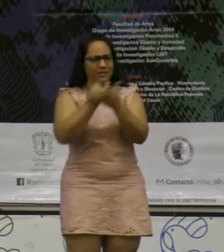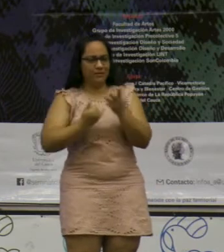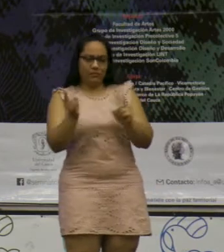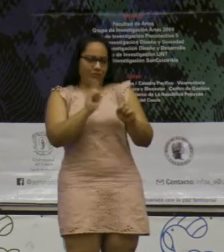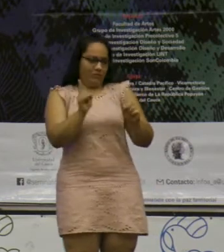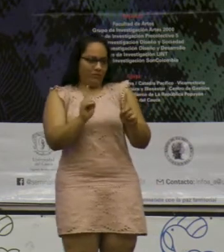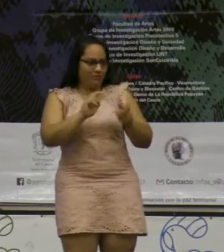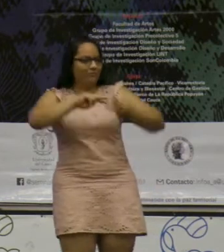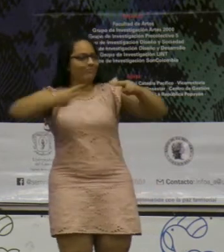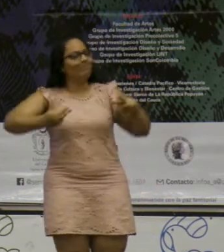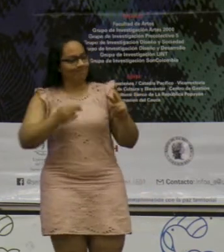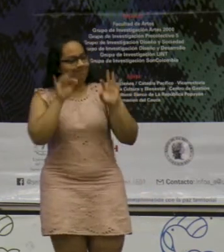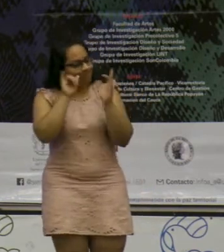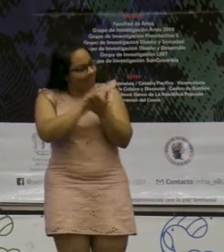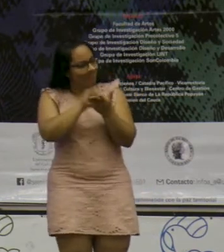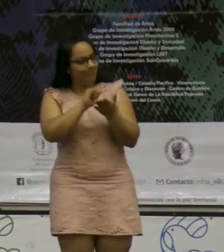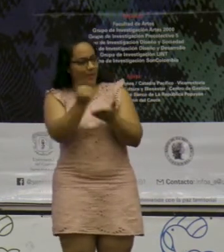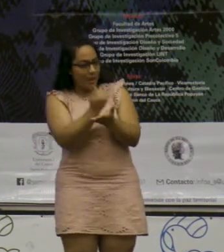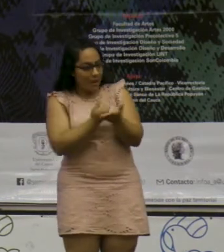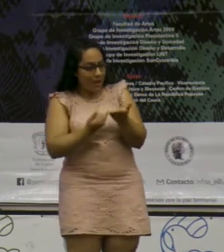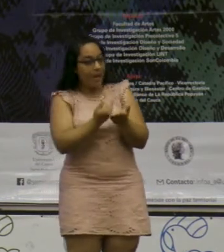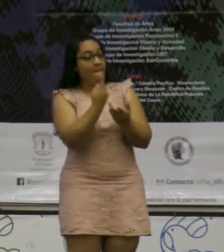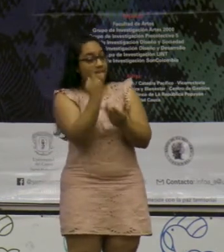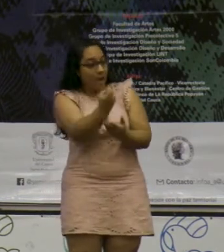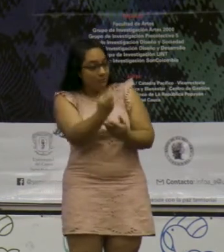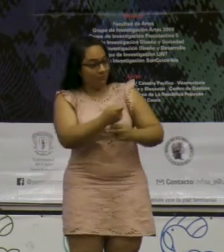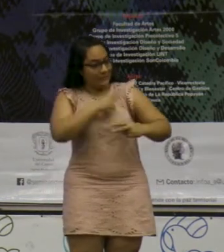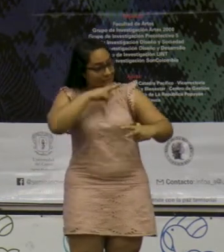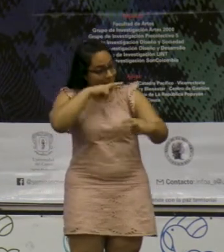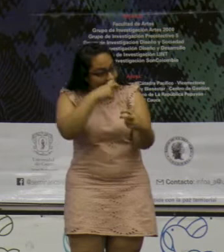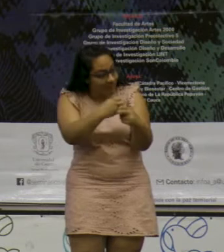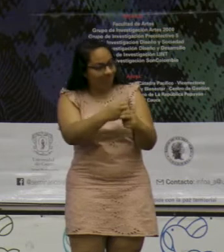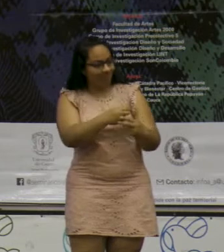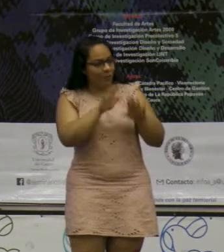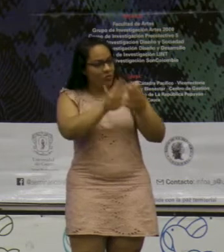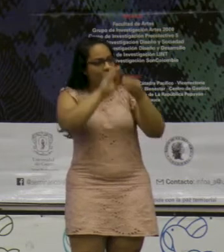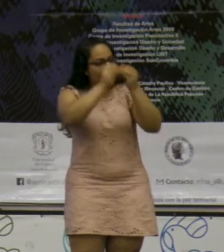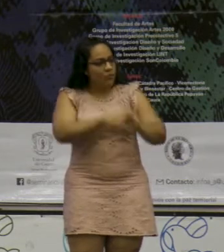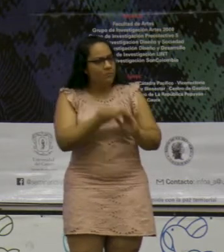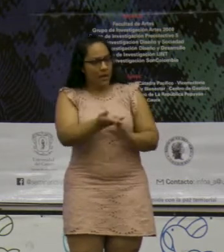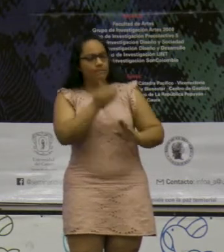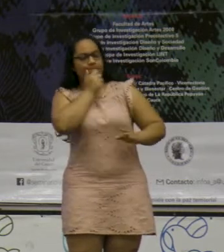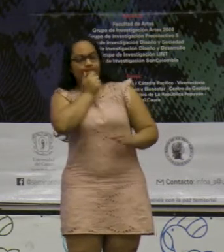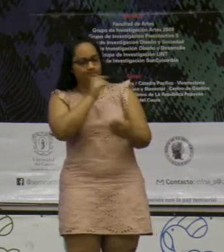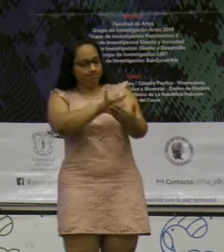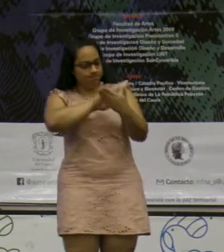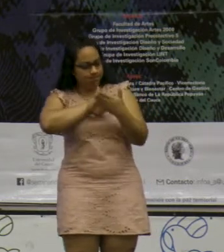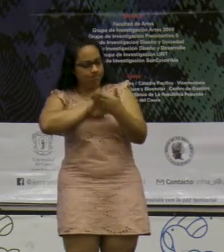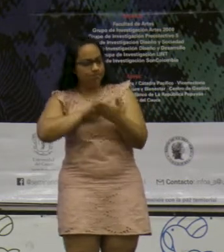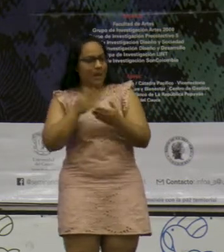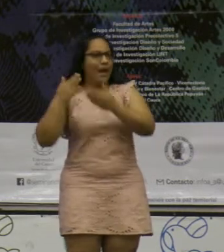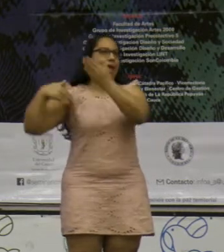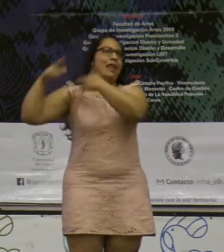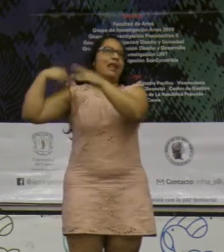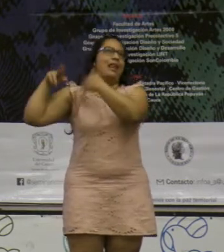Por lo contrario, creo que la ilustración es un lenguaje muy cabrón, es un lenguaje a través del cual entendimos mucho antes